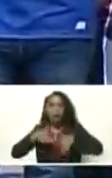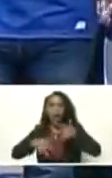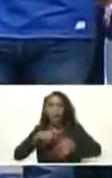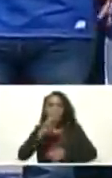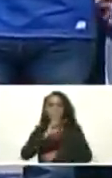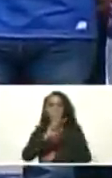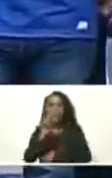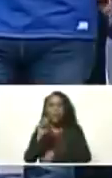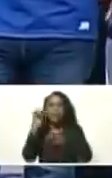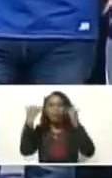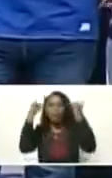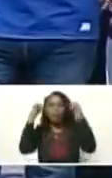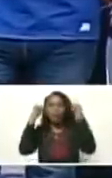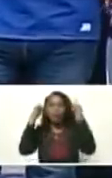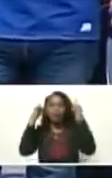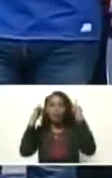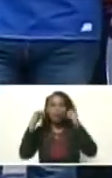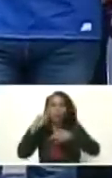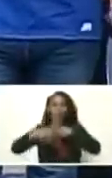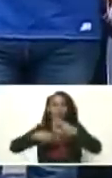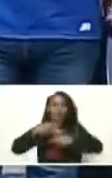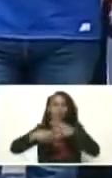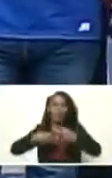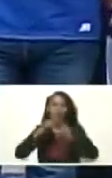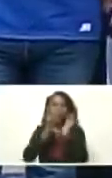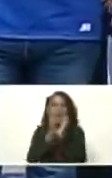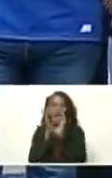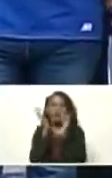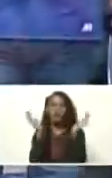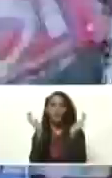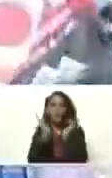20 aniversario de la Revolución de Abril.